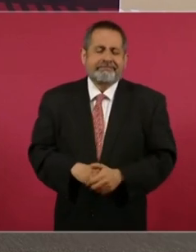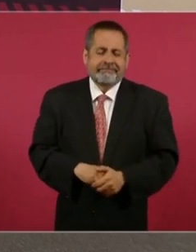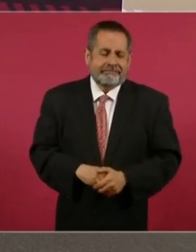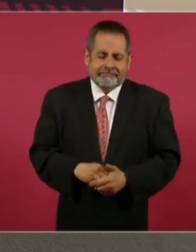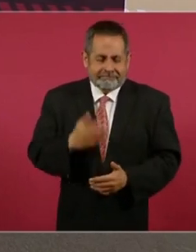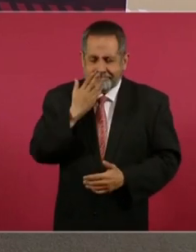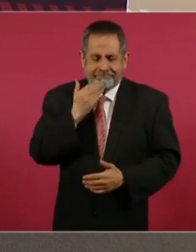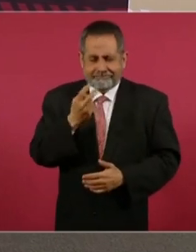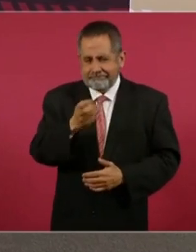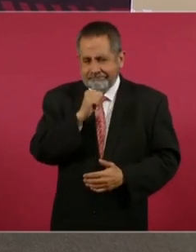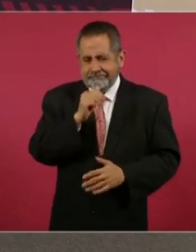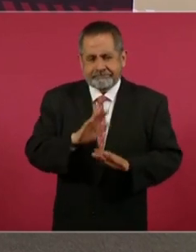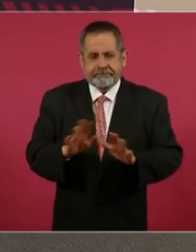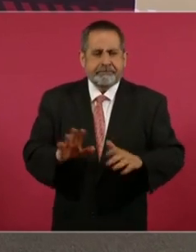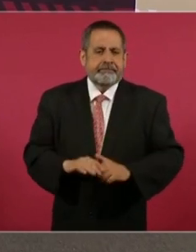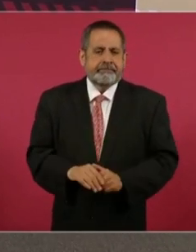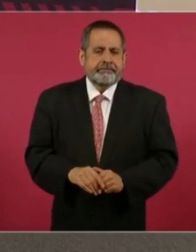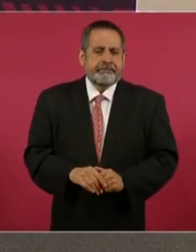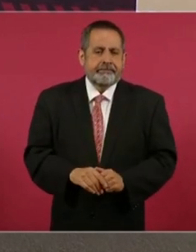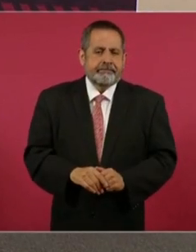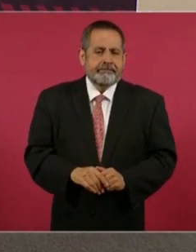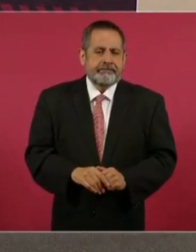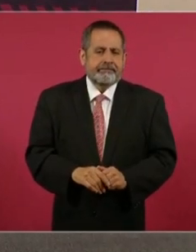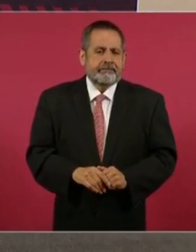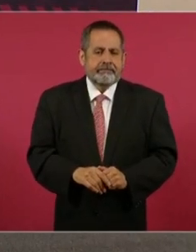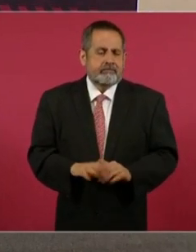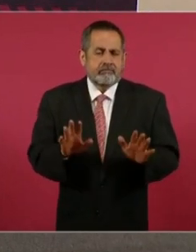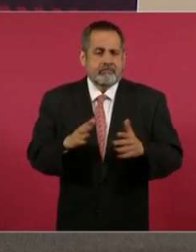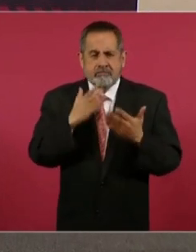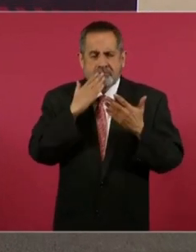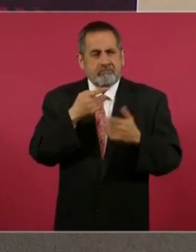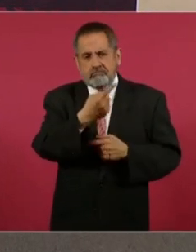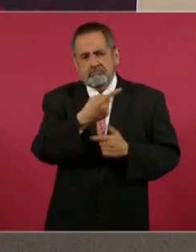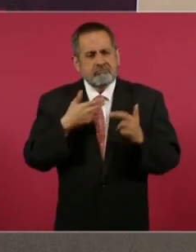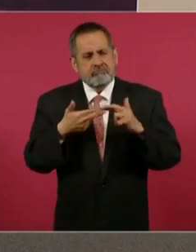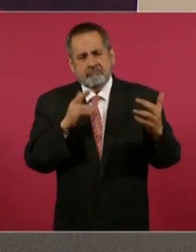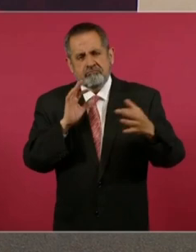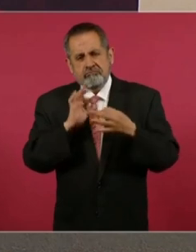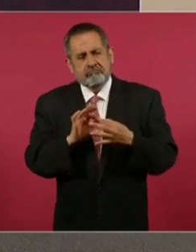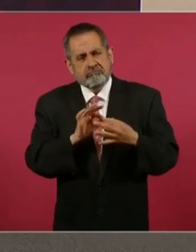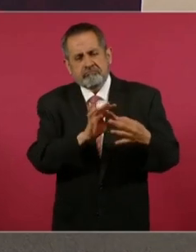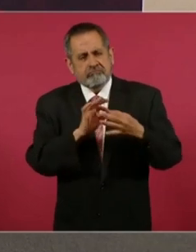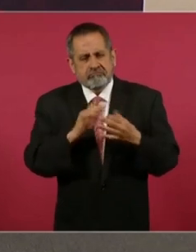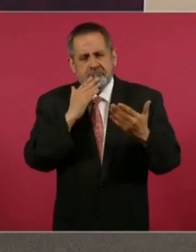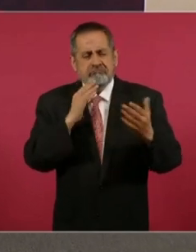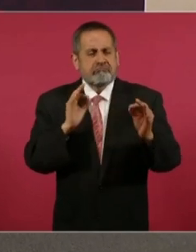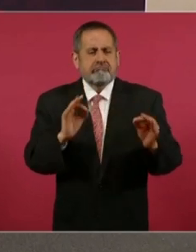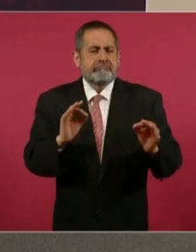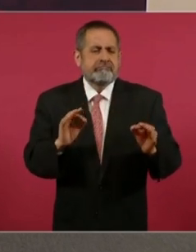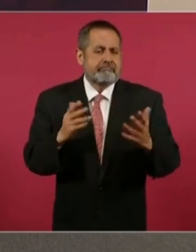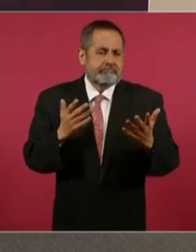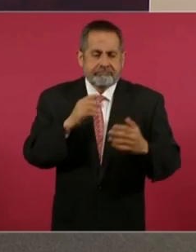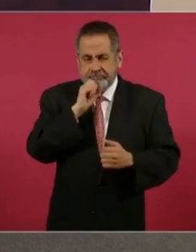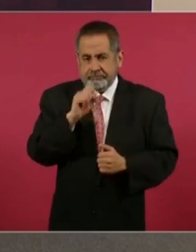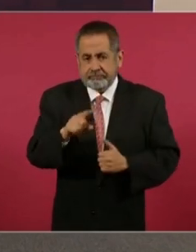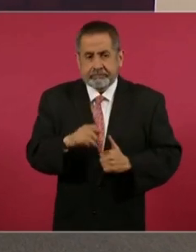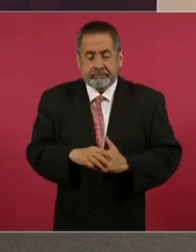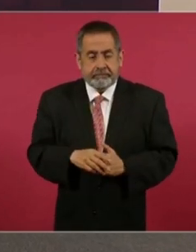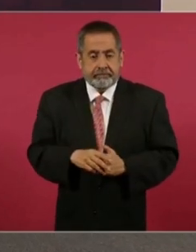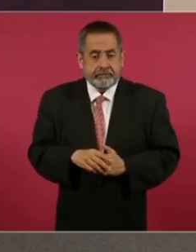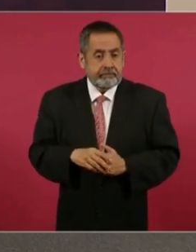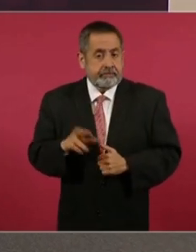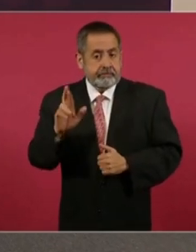No hay nada de eso. No hay nada de eso. Y es muy buena la relación. Y también cuando se habla